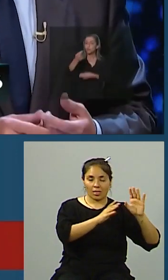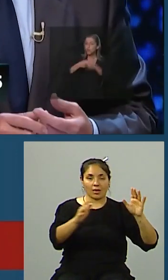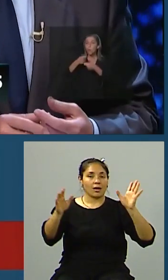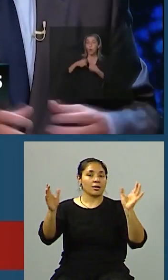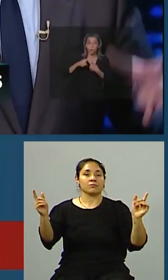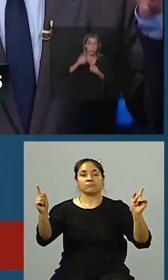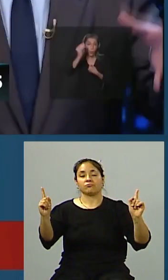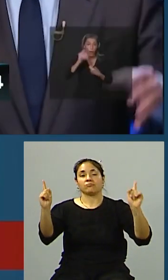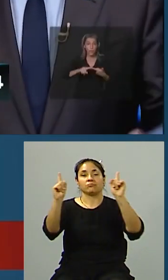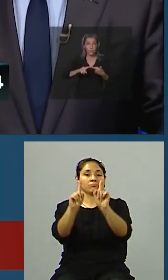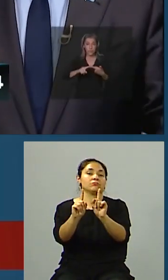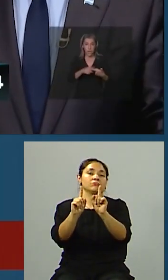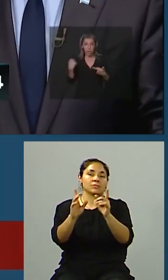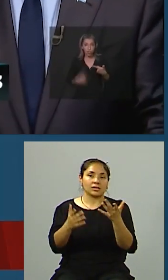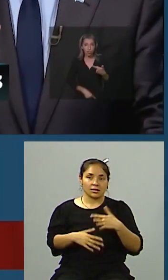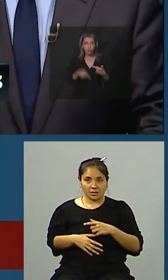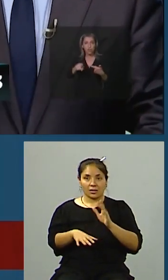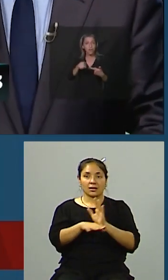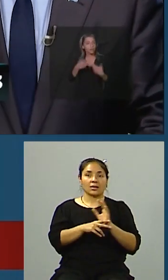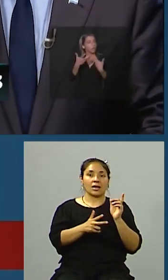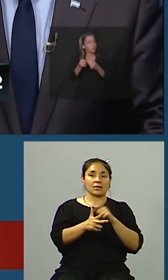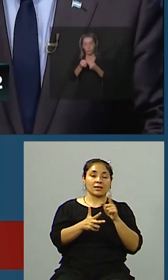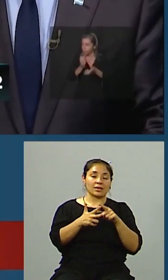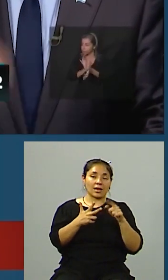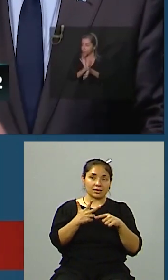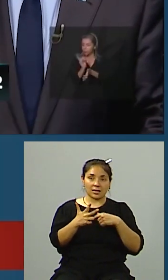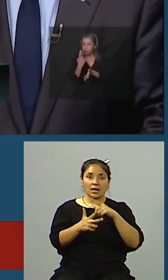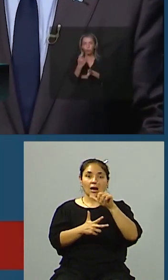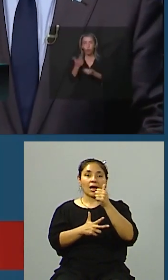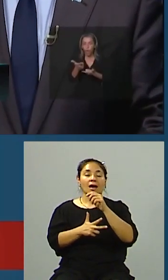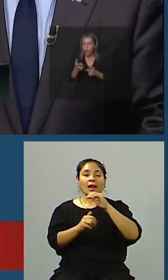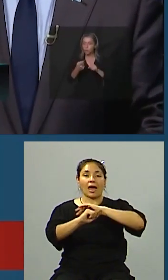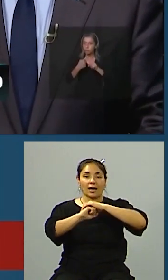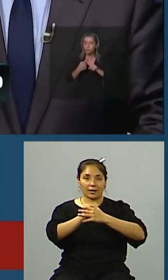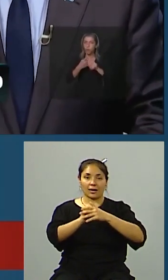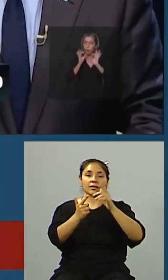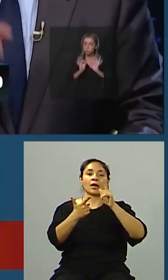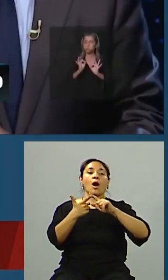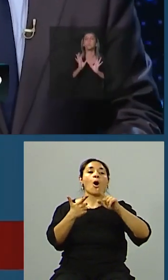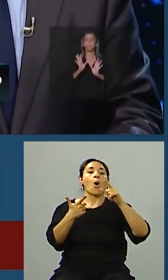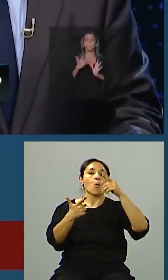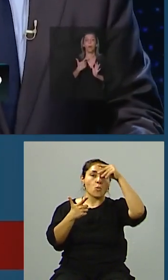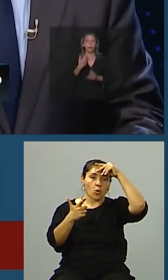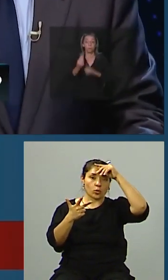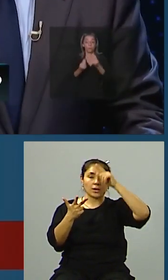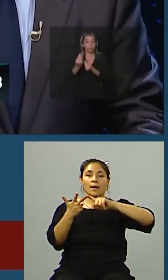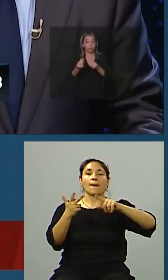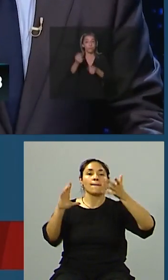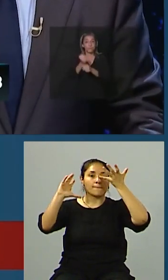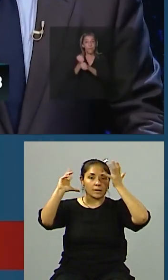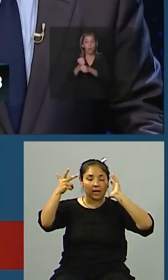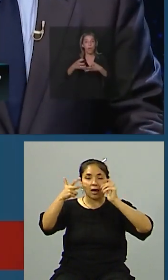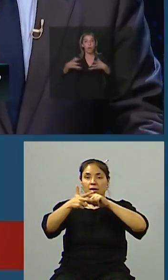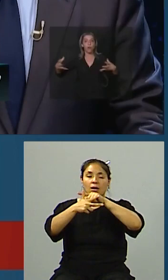tres ofertas opositoras, Larreta, Bullrich y Milei, presentaban propuestas muy